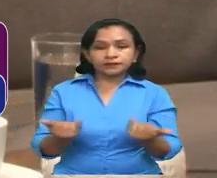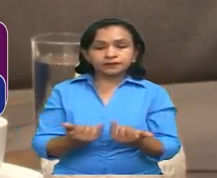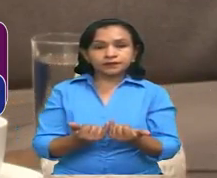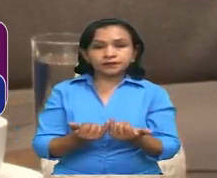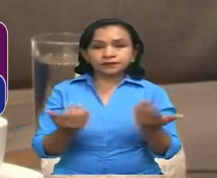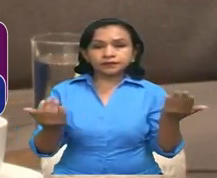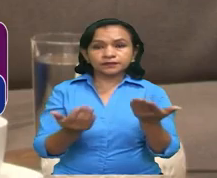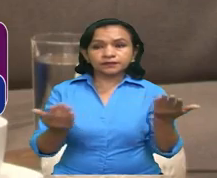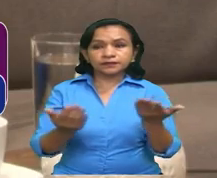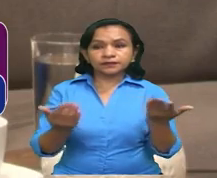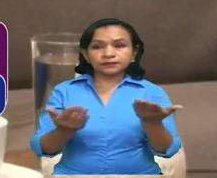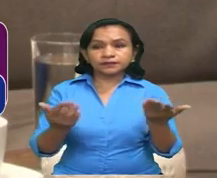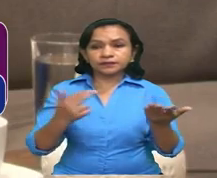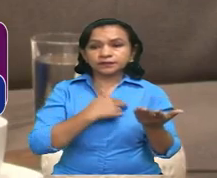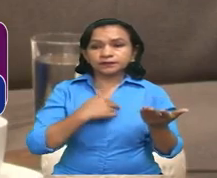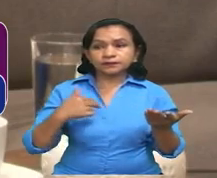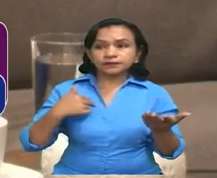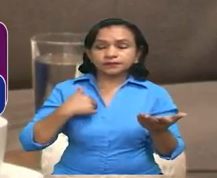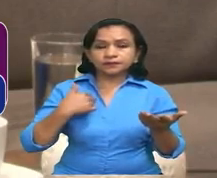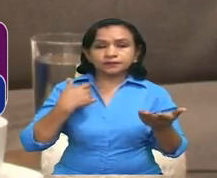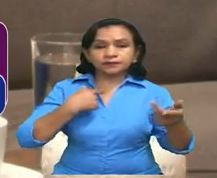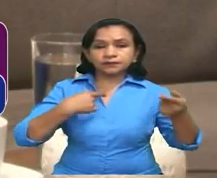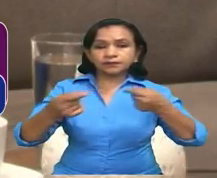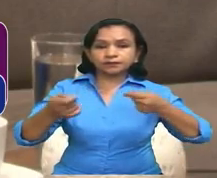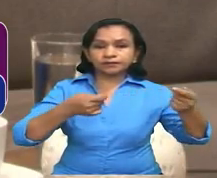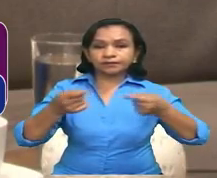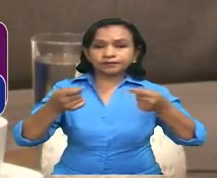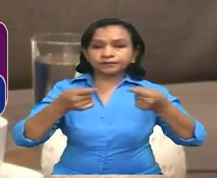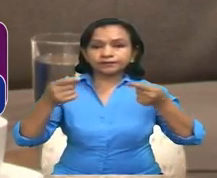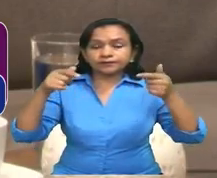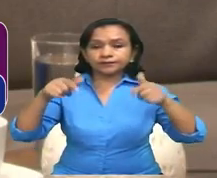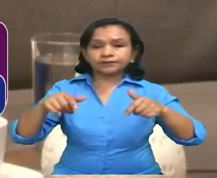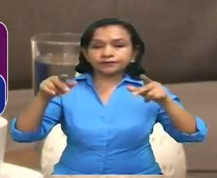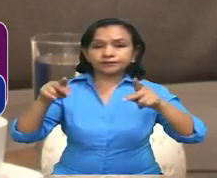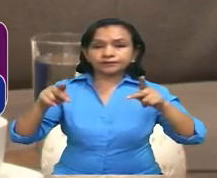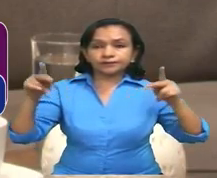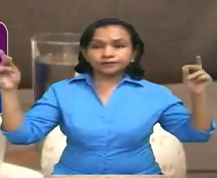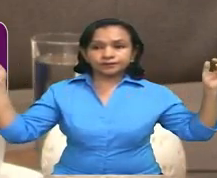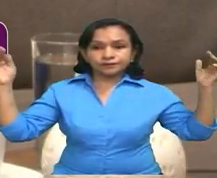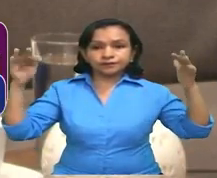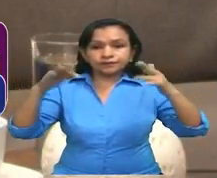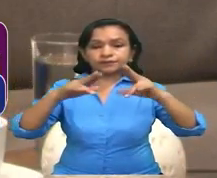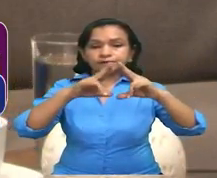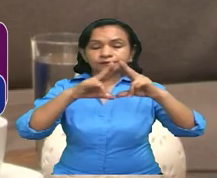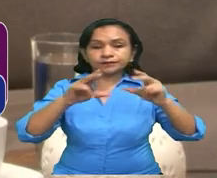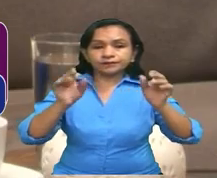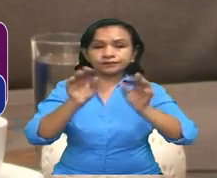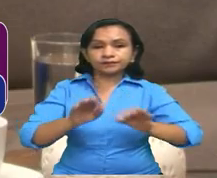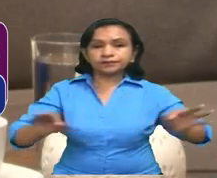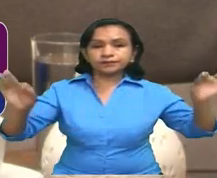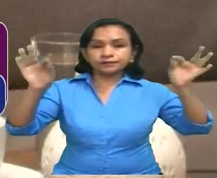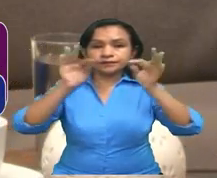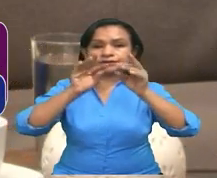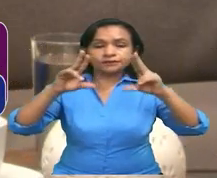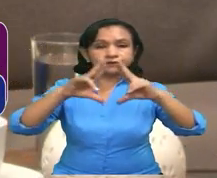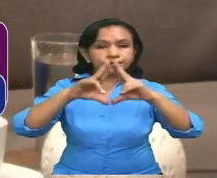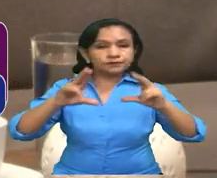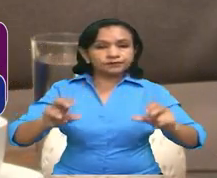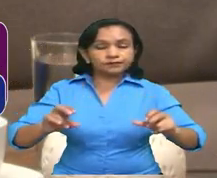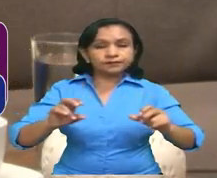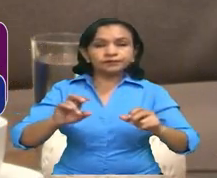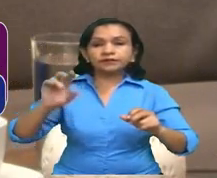montando. Pues el Gobierno de Reconciliación y Unidad Nacional tuvo esta iniciativa para poder vendernos nosotros